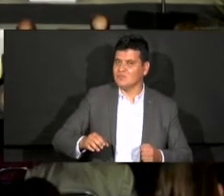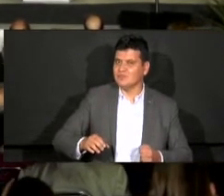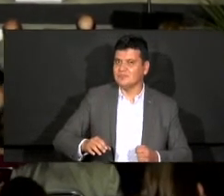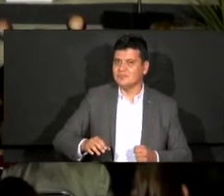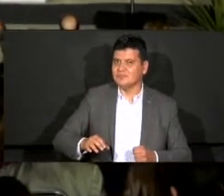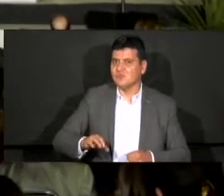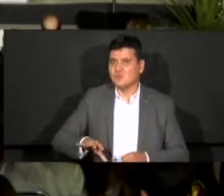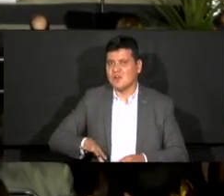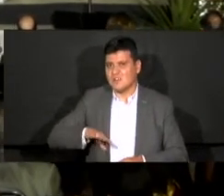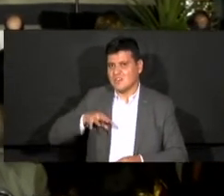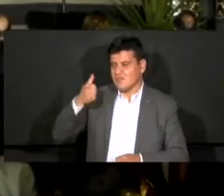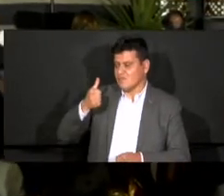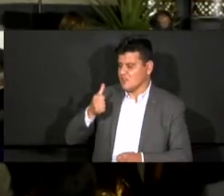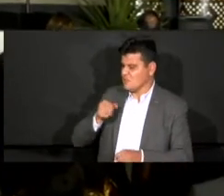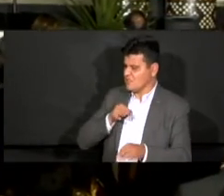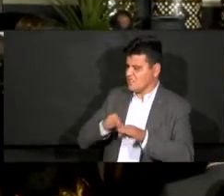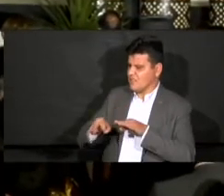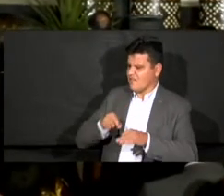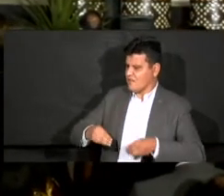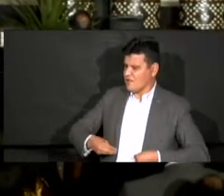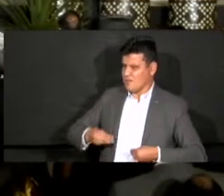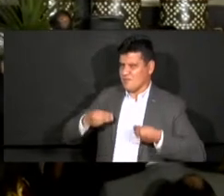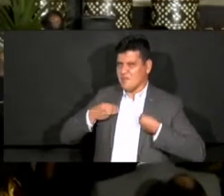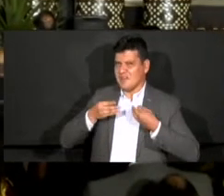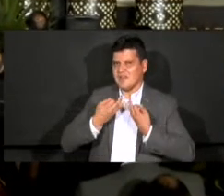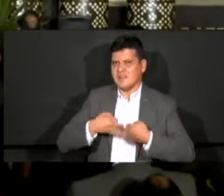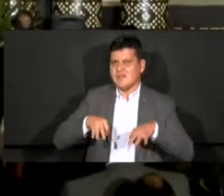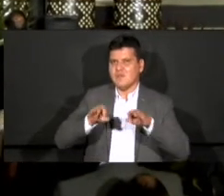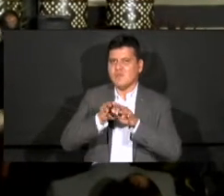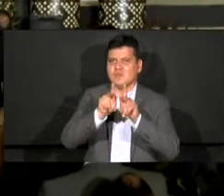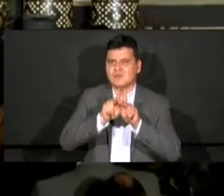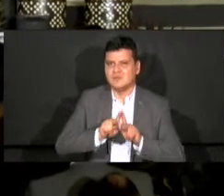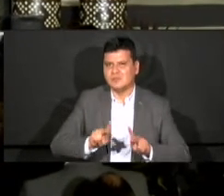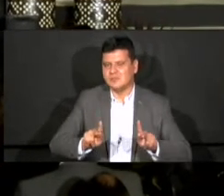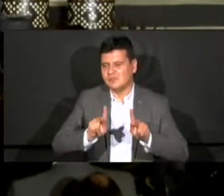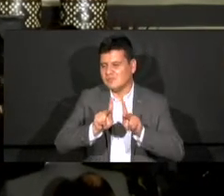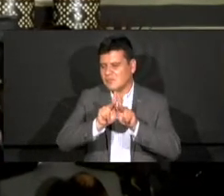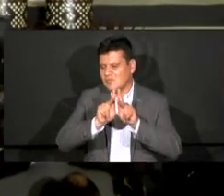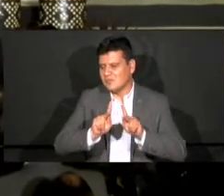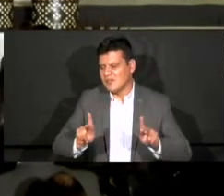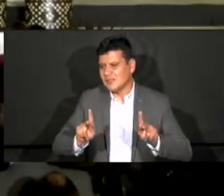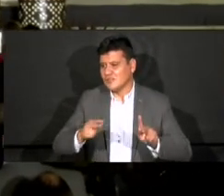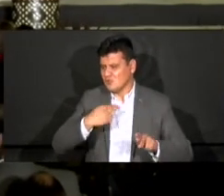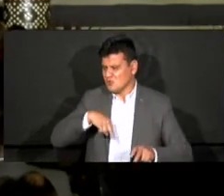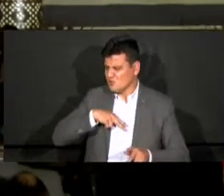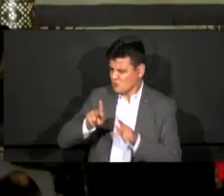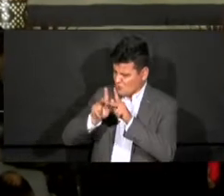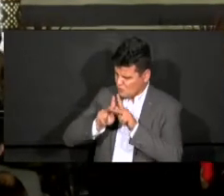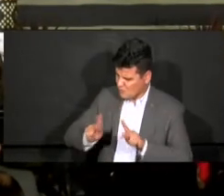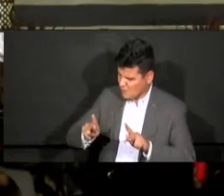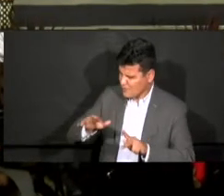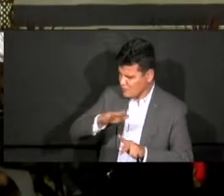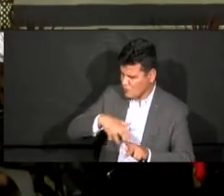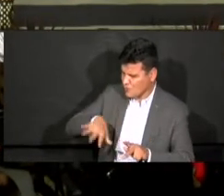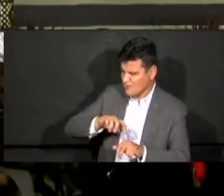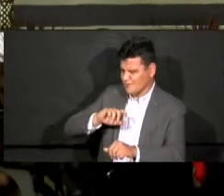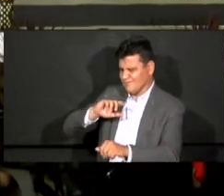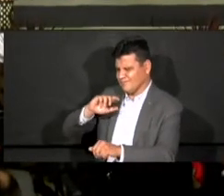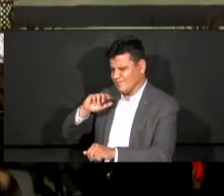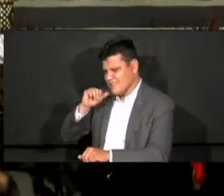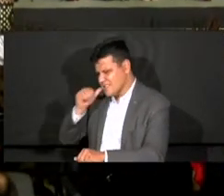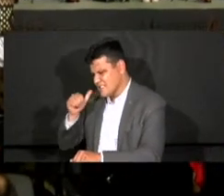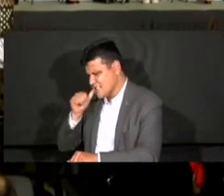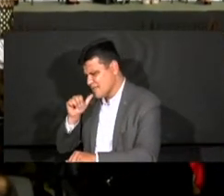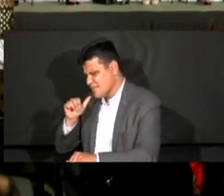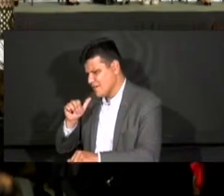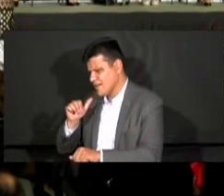de los chihuahuenses. Vamos a recuperar la paz en el Estado. Juntos sí podemos hacer de Chihuahua